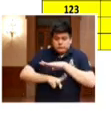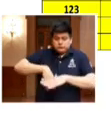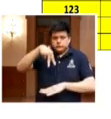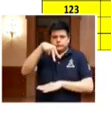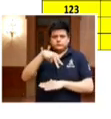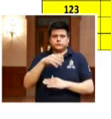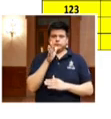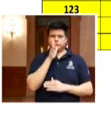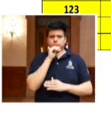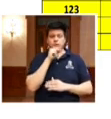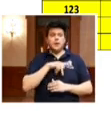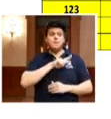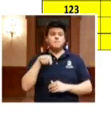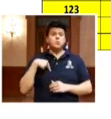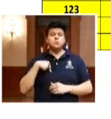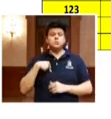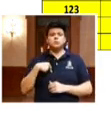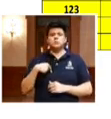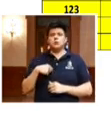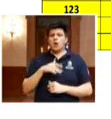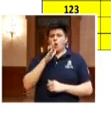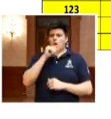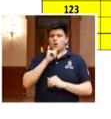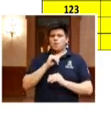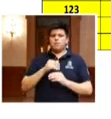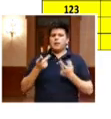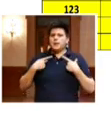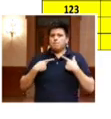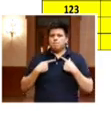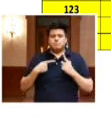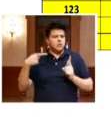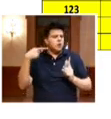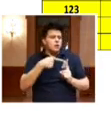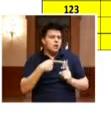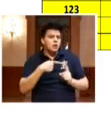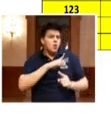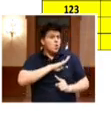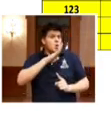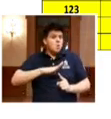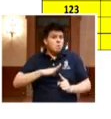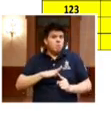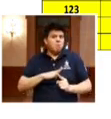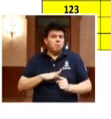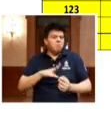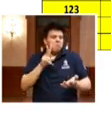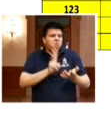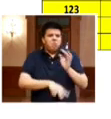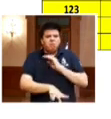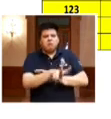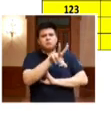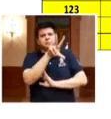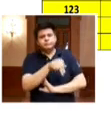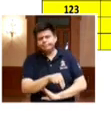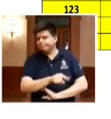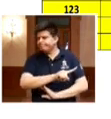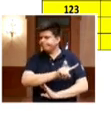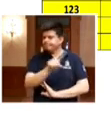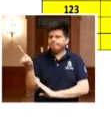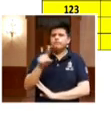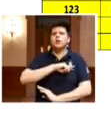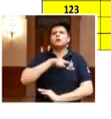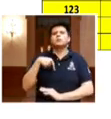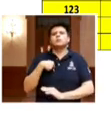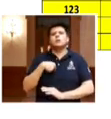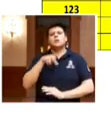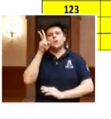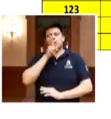no permitamos que estas vidas que se pierden sean en vano. Vamos a tratar de hacer lo posible todos